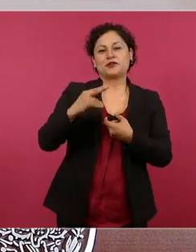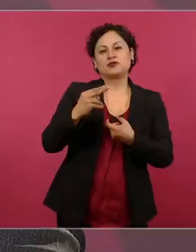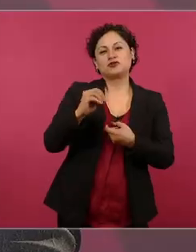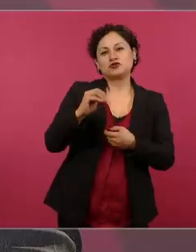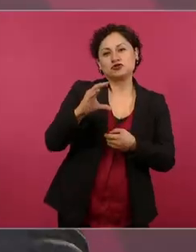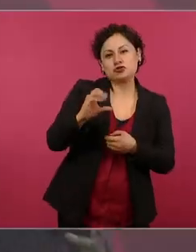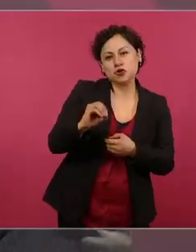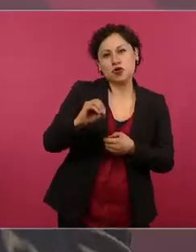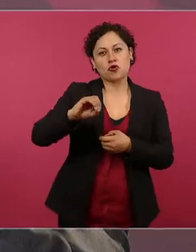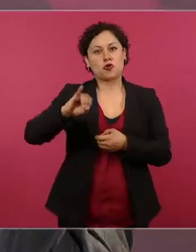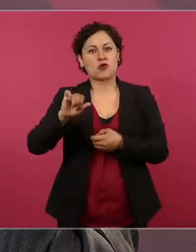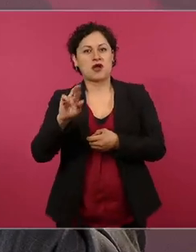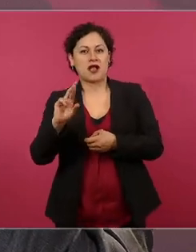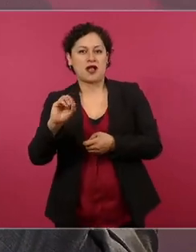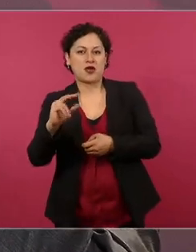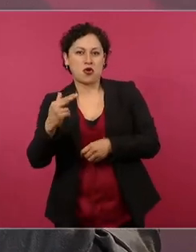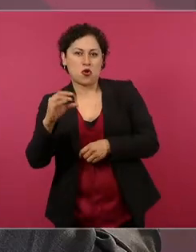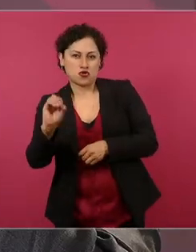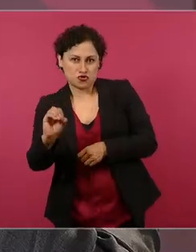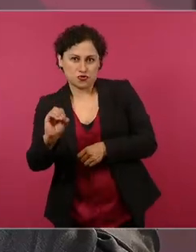porque mi padre